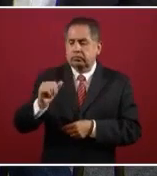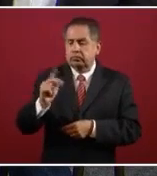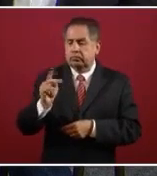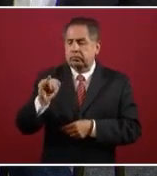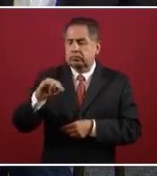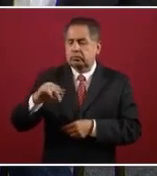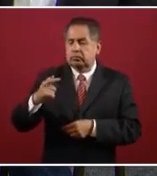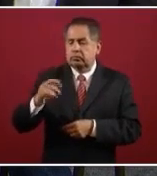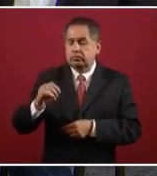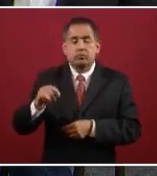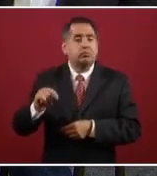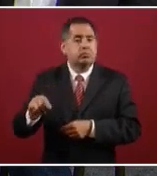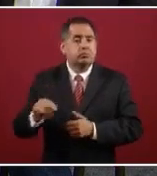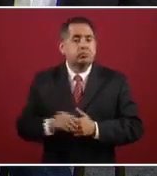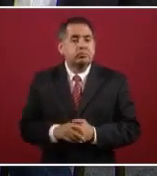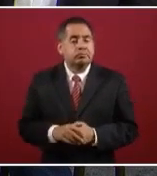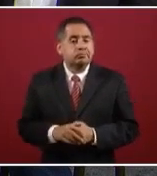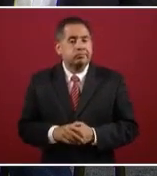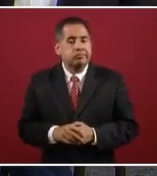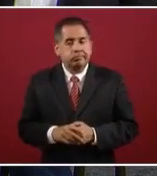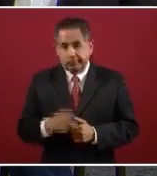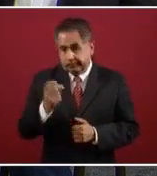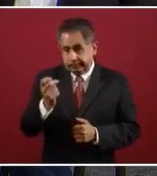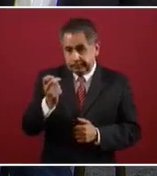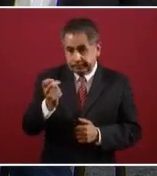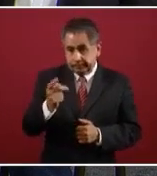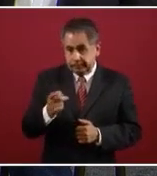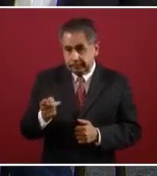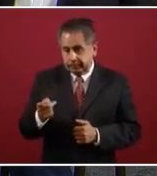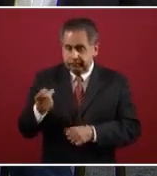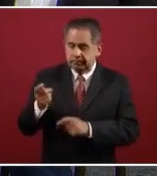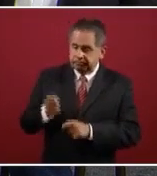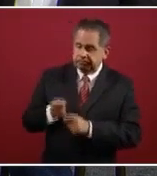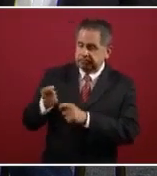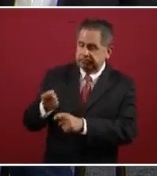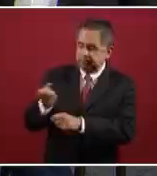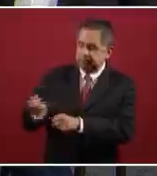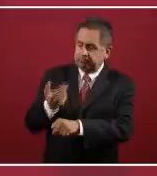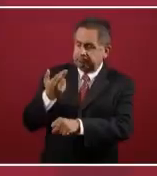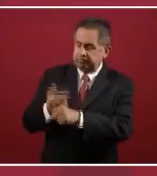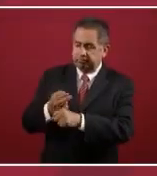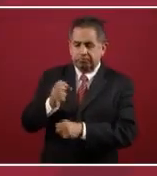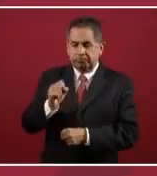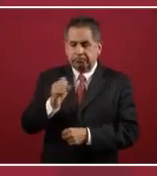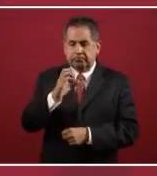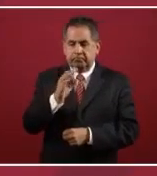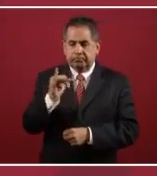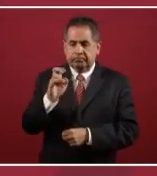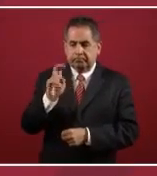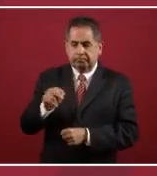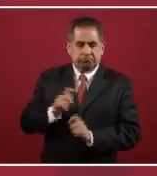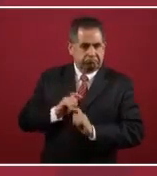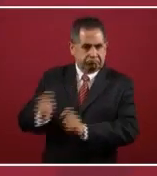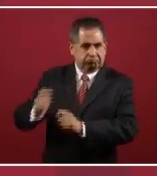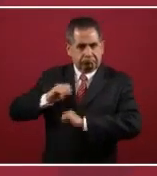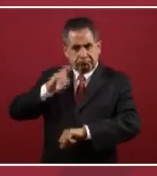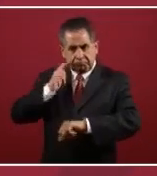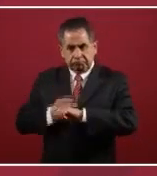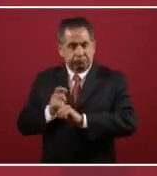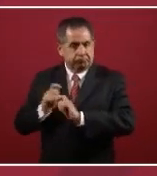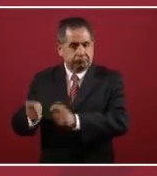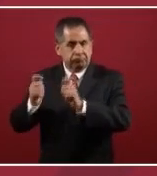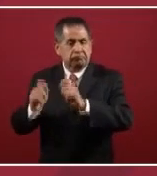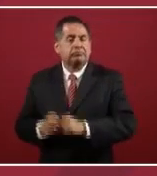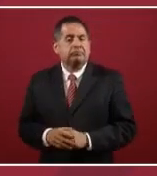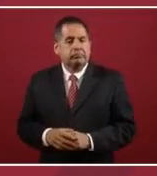Y por eso es la secretaria de Bienestar. Esto implica también un giro.